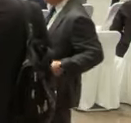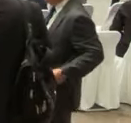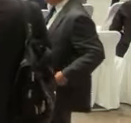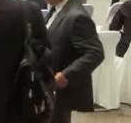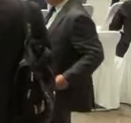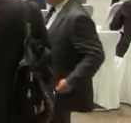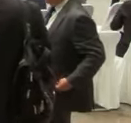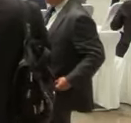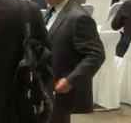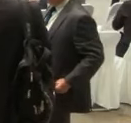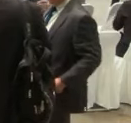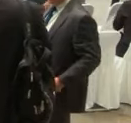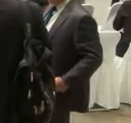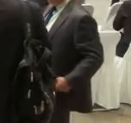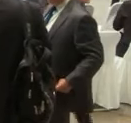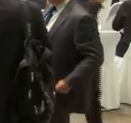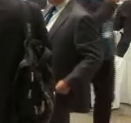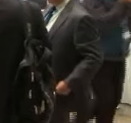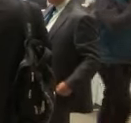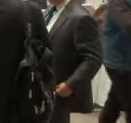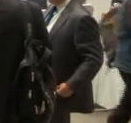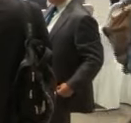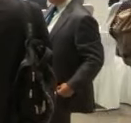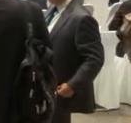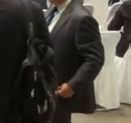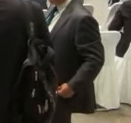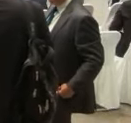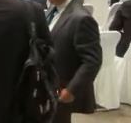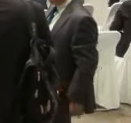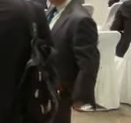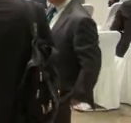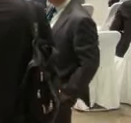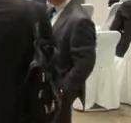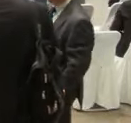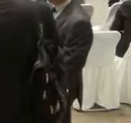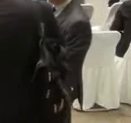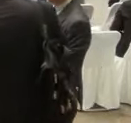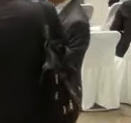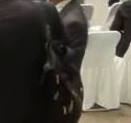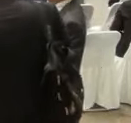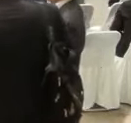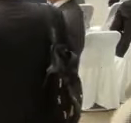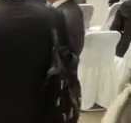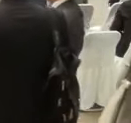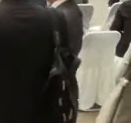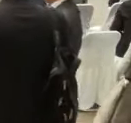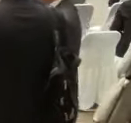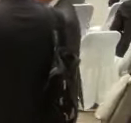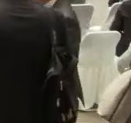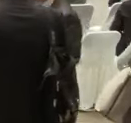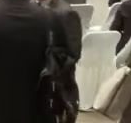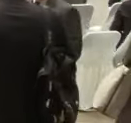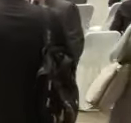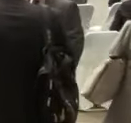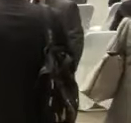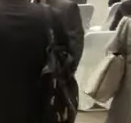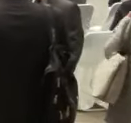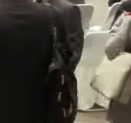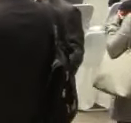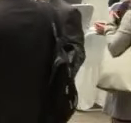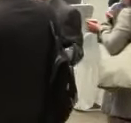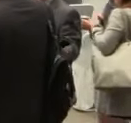como mera información quiero decirles que los baños por los que